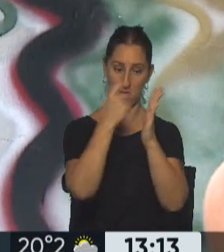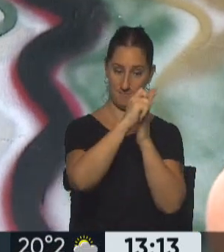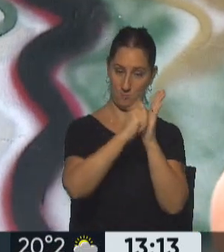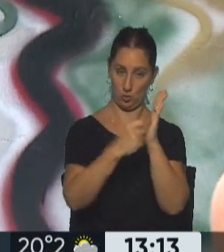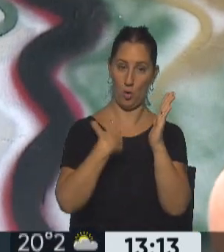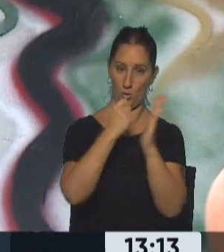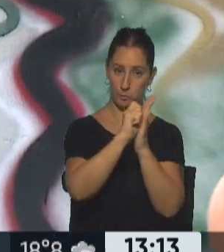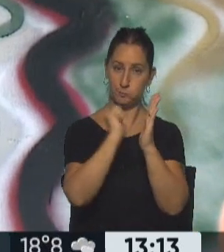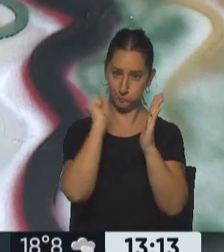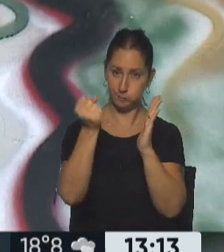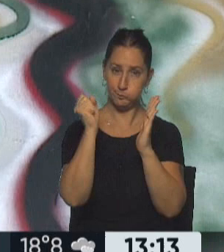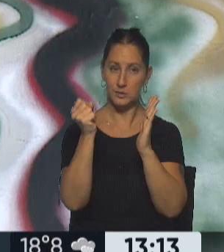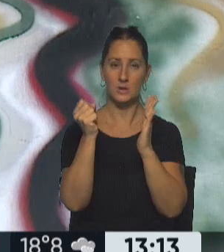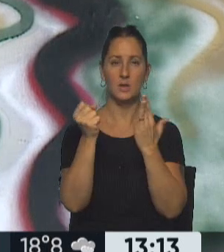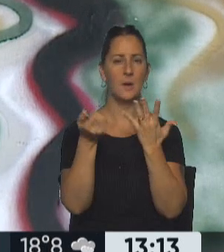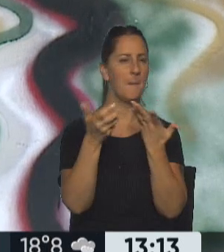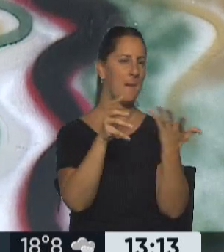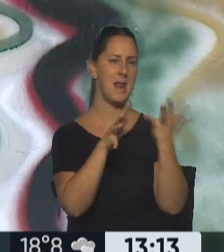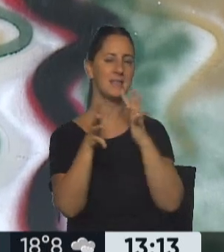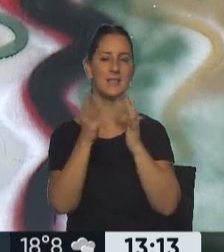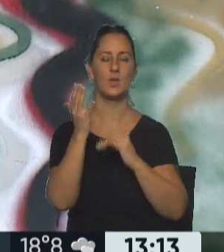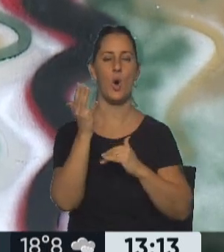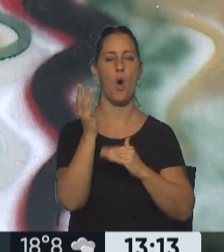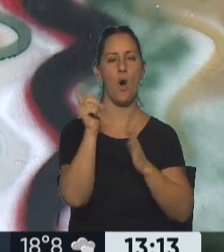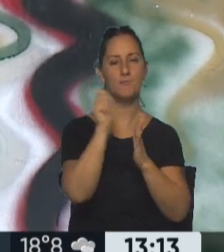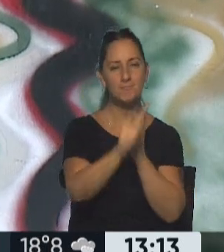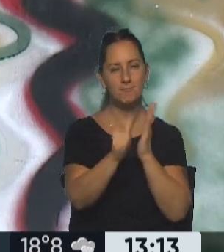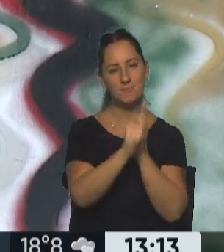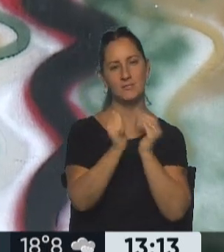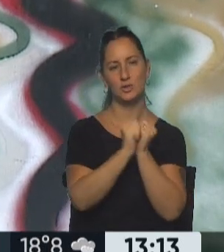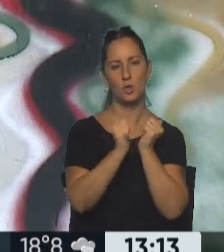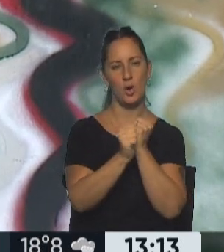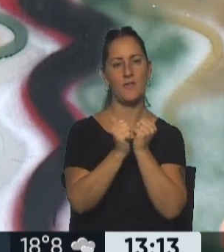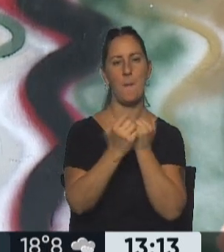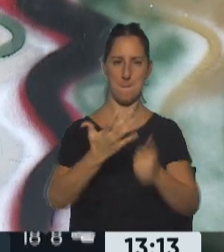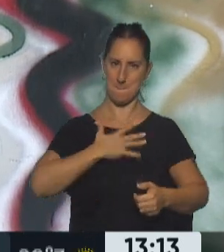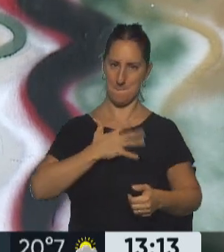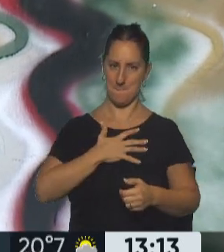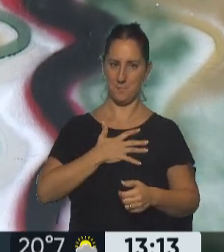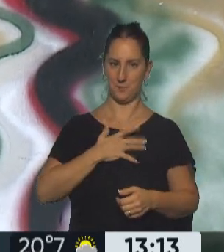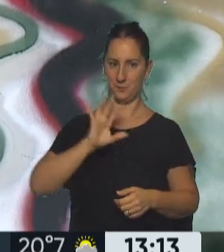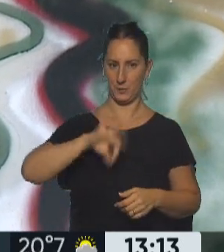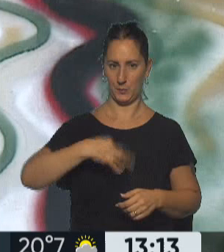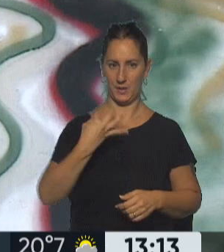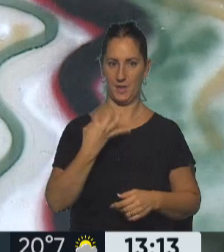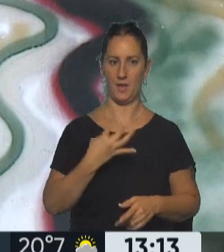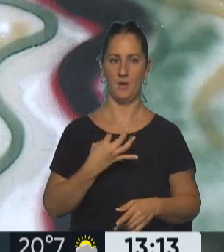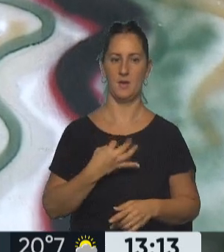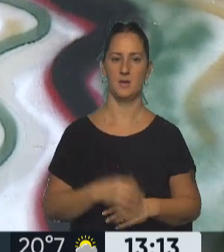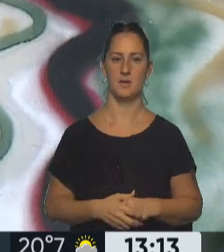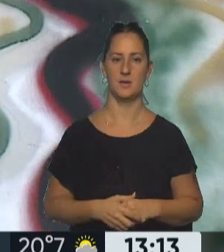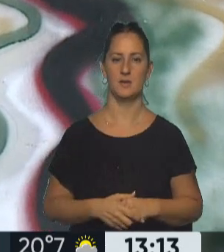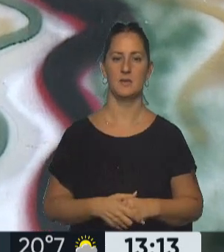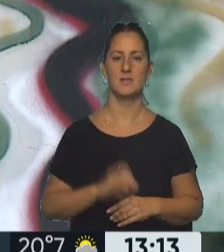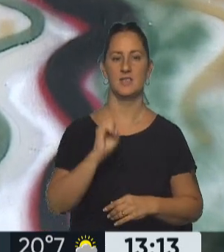escribí que es más o menos una memoria es un como un libro autobiográfico que se llama cap